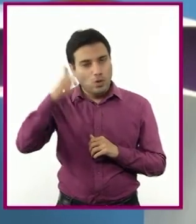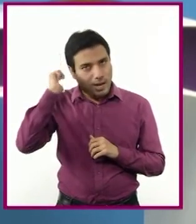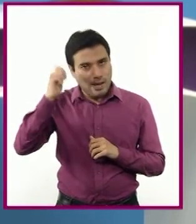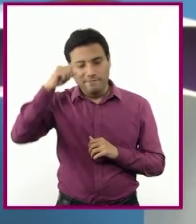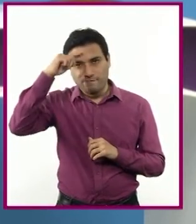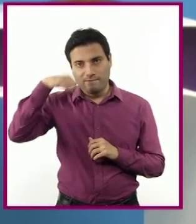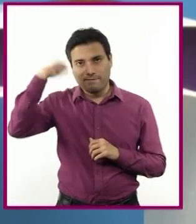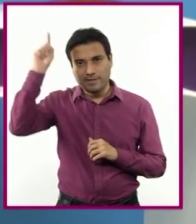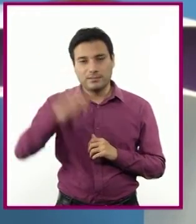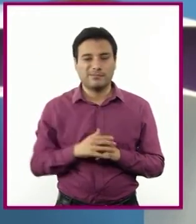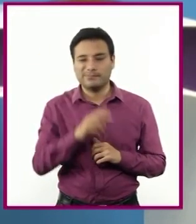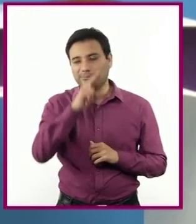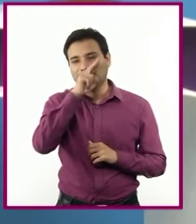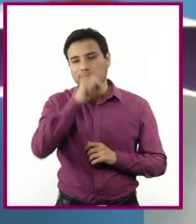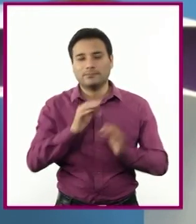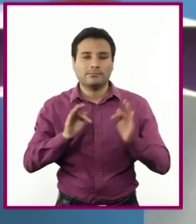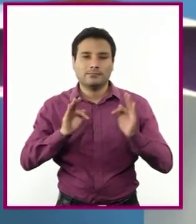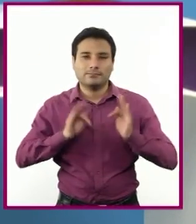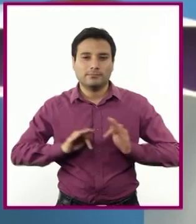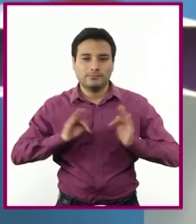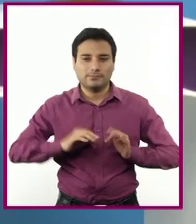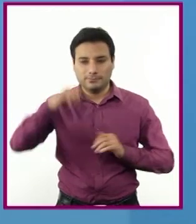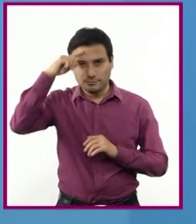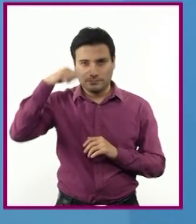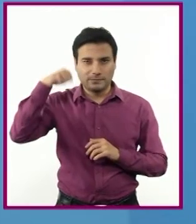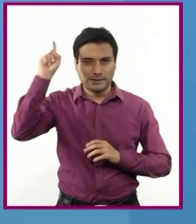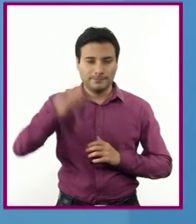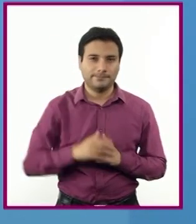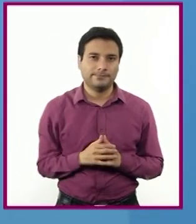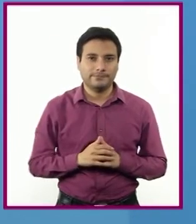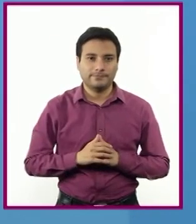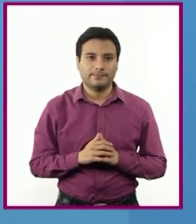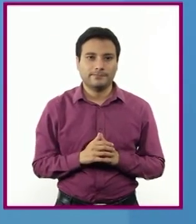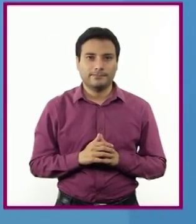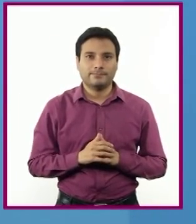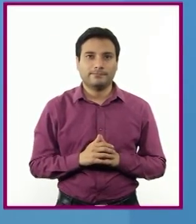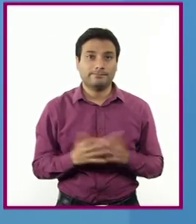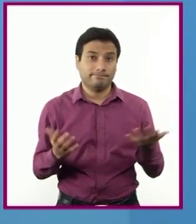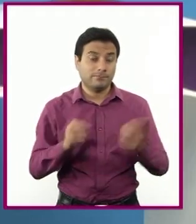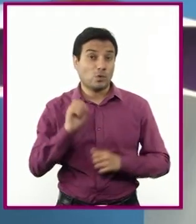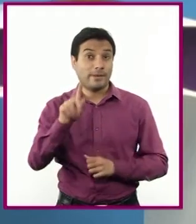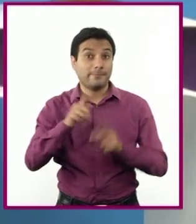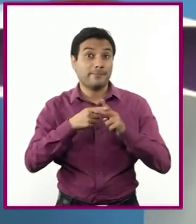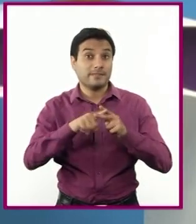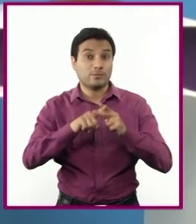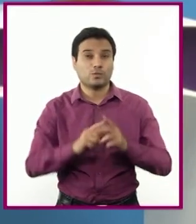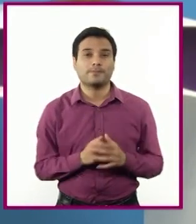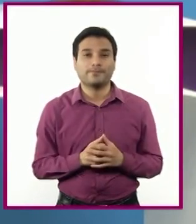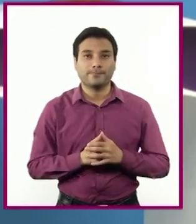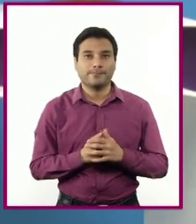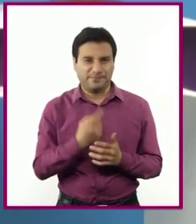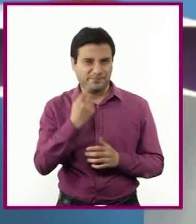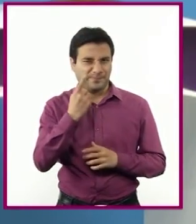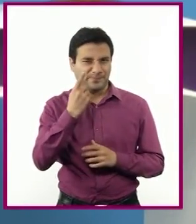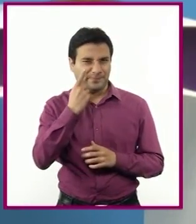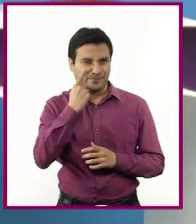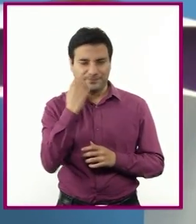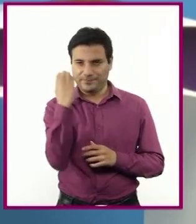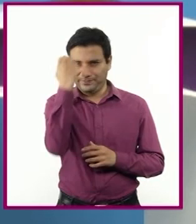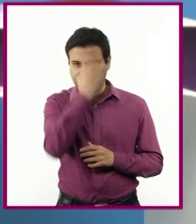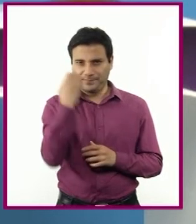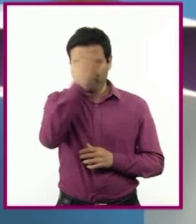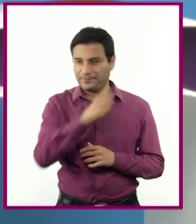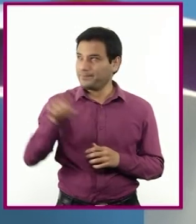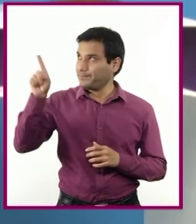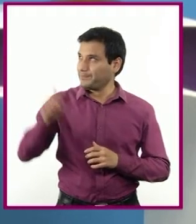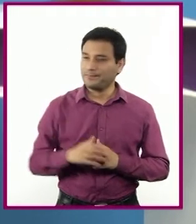No te preocupes, Nadia, es algo muy sencillo. Pues iniciemos. Observen el cuadro que aparece